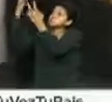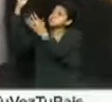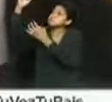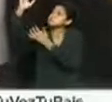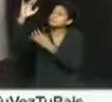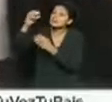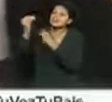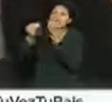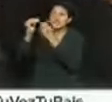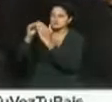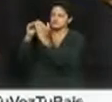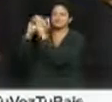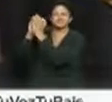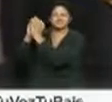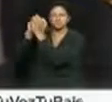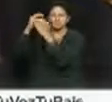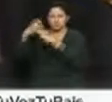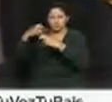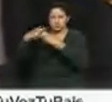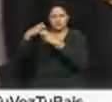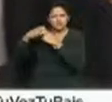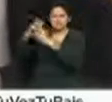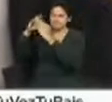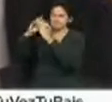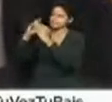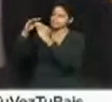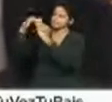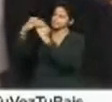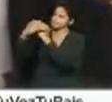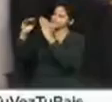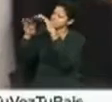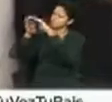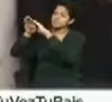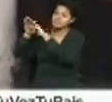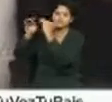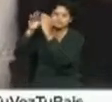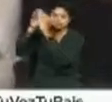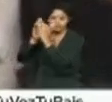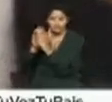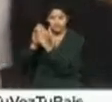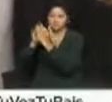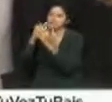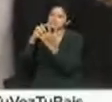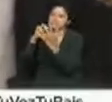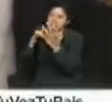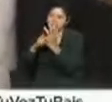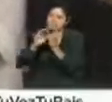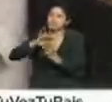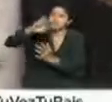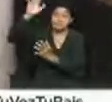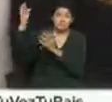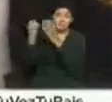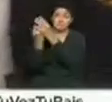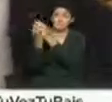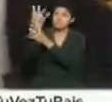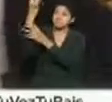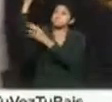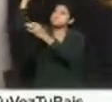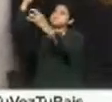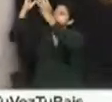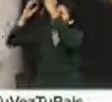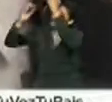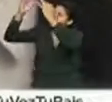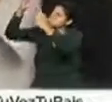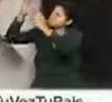que proteja esa comunidad. Entonces, esa cubierta va a proteger en diferentes sentidos, o sea, va a proteger en el sentido físico, o sea, de la caída de ceniza